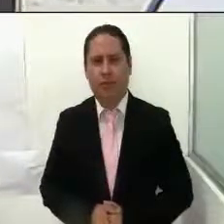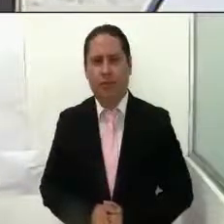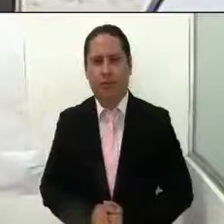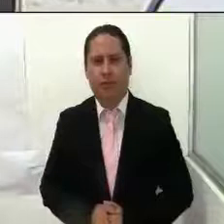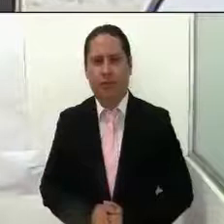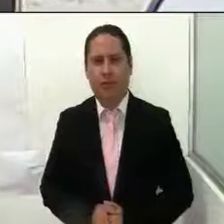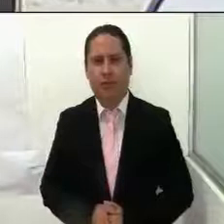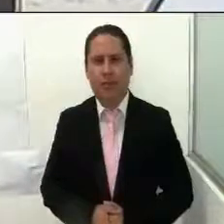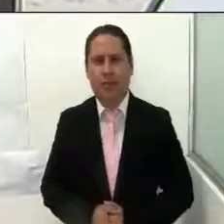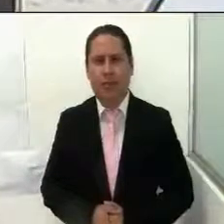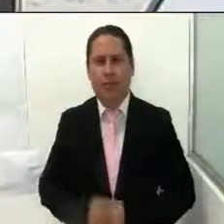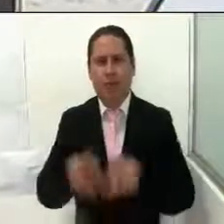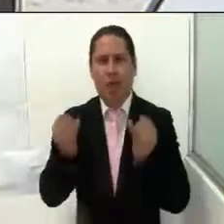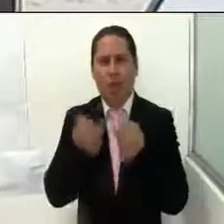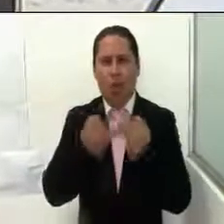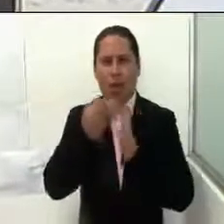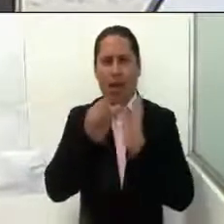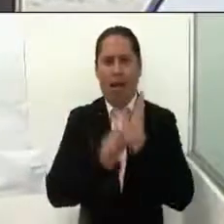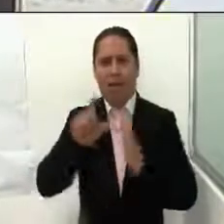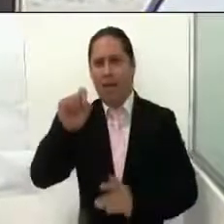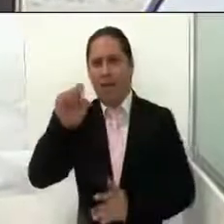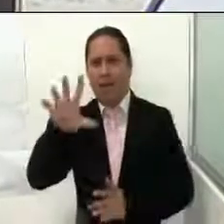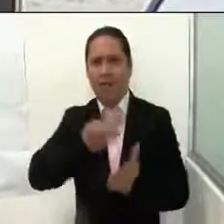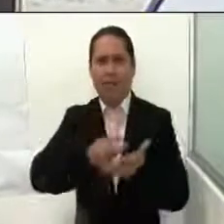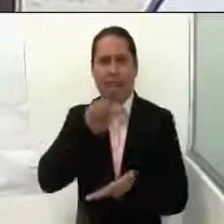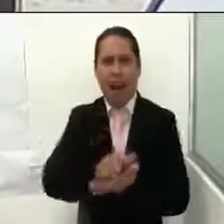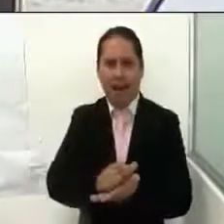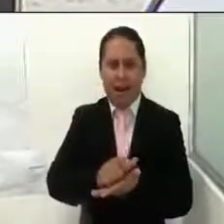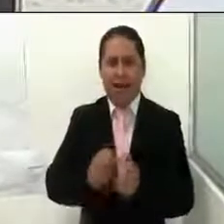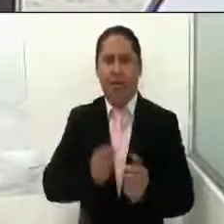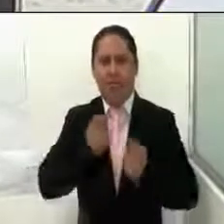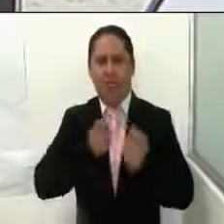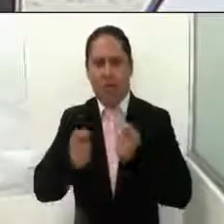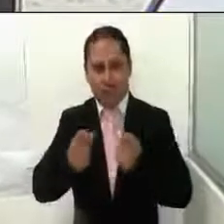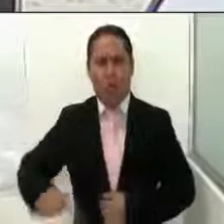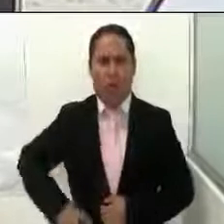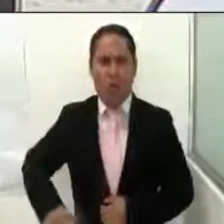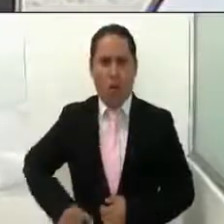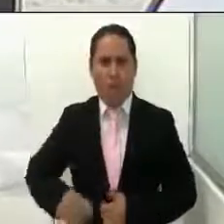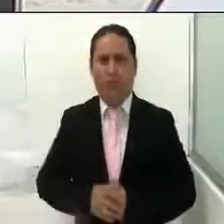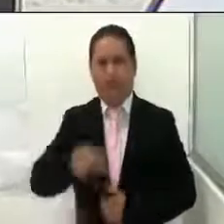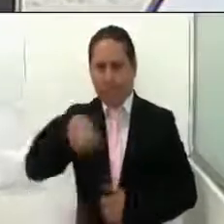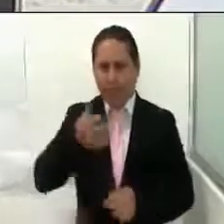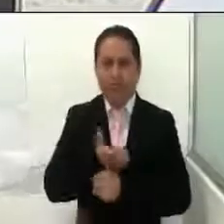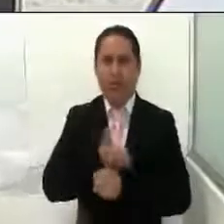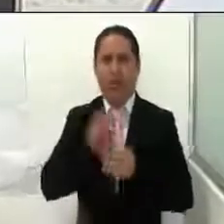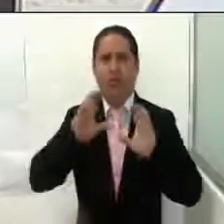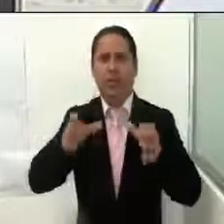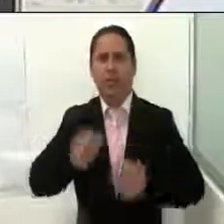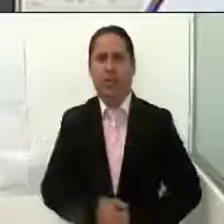de igual manera el artículo 25 de la ley orgánica de la administración pública del estado de chiapas